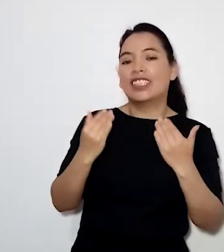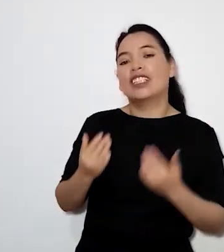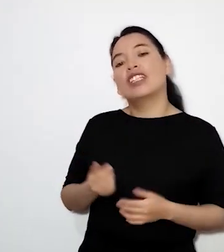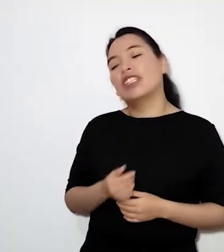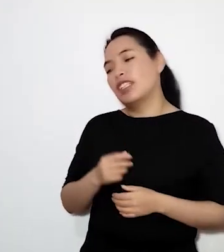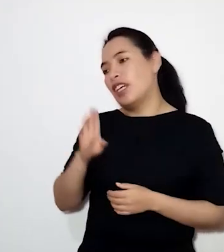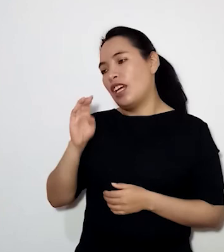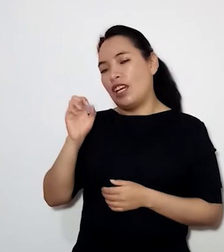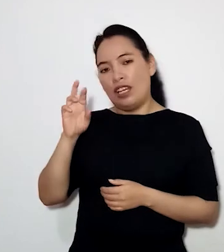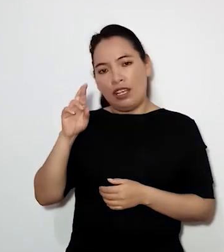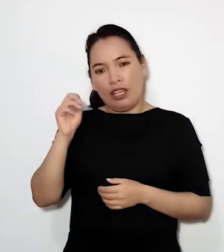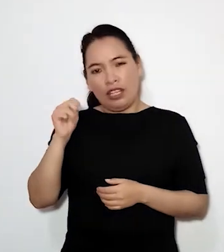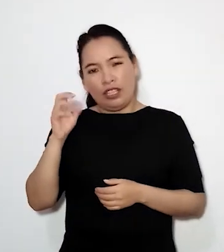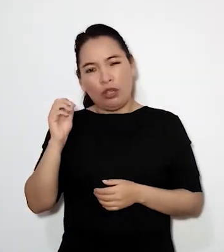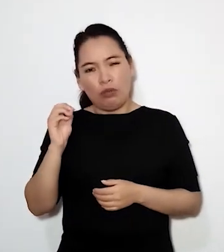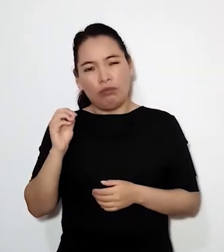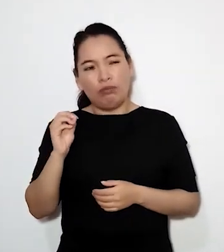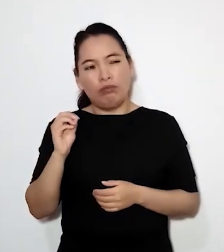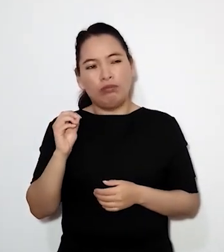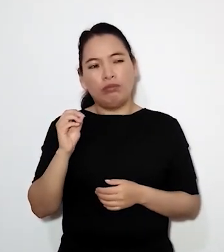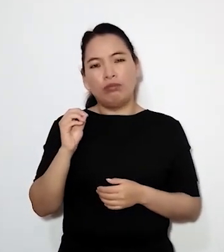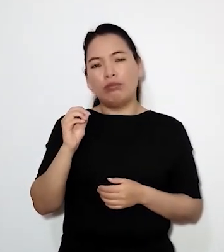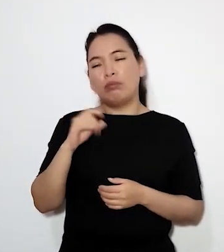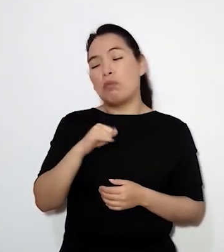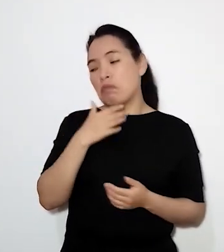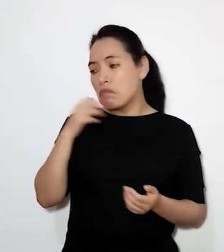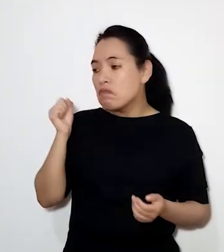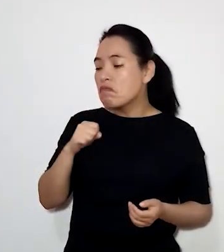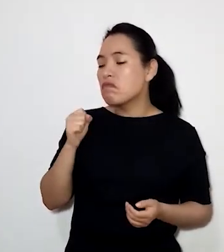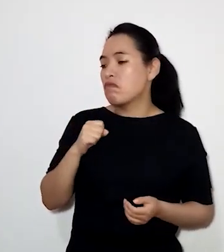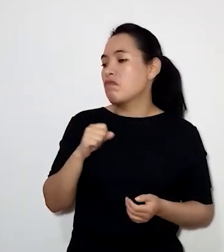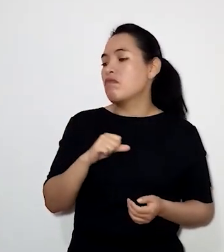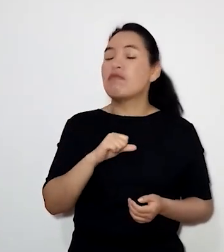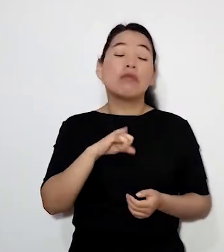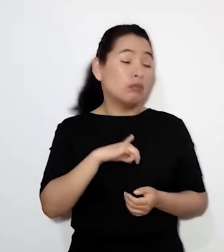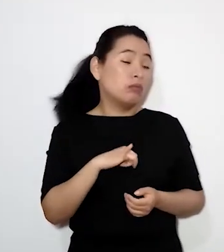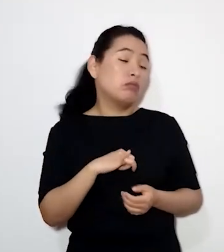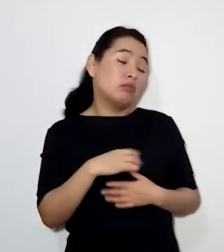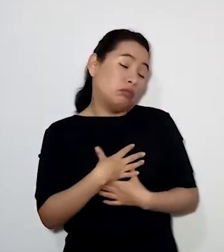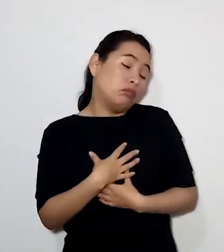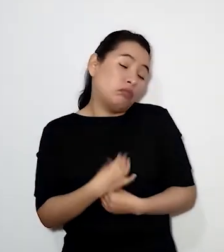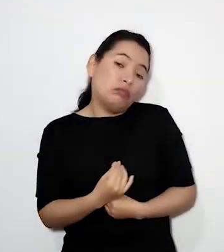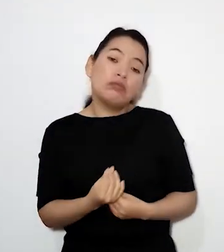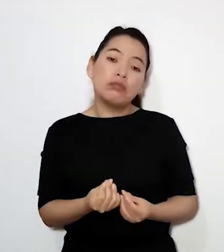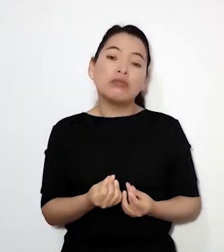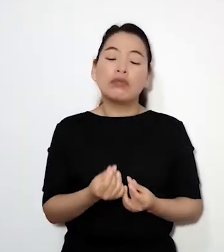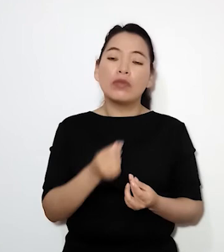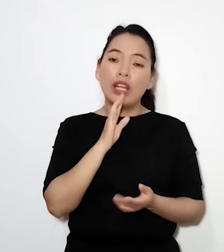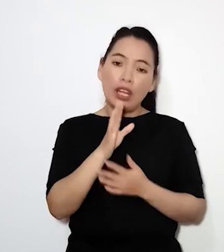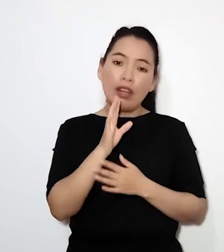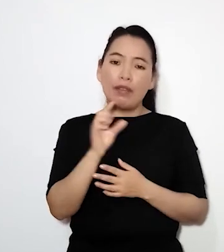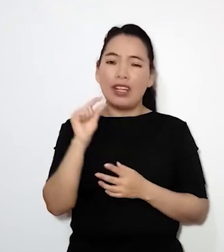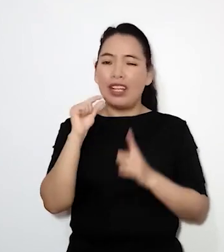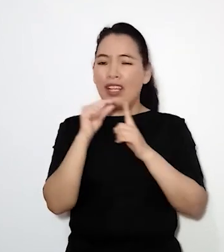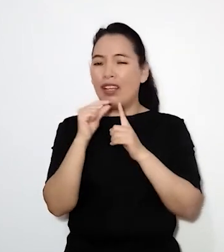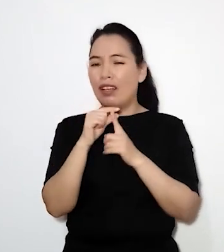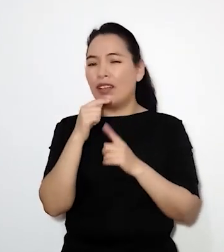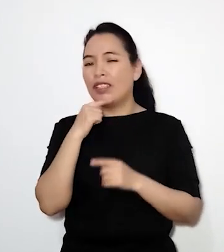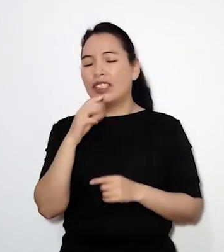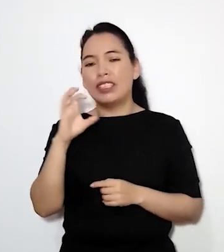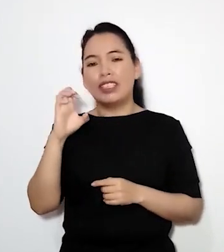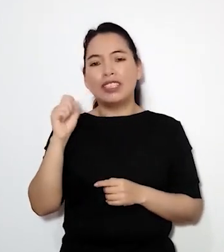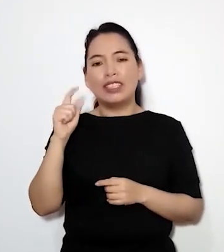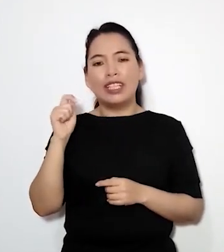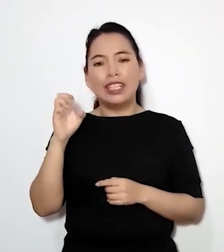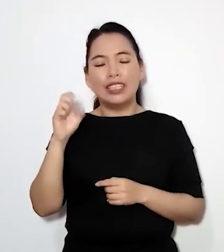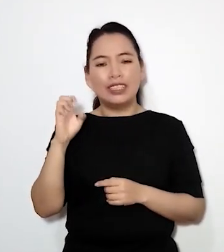Sí, me gustaría concluir solamente retomando lo que decía Celeste. Una parte del trabajo